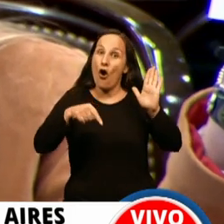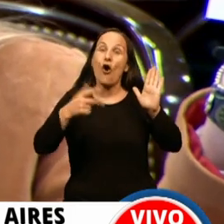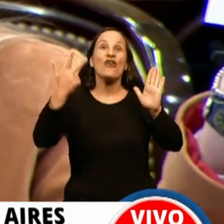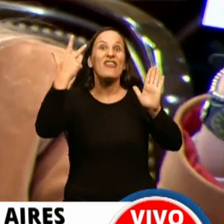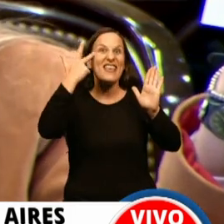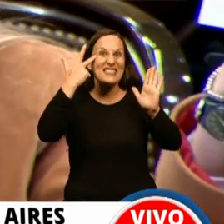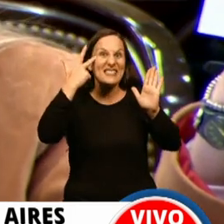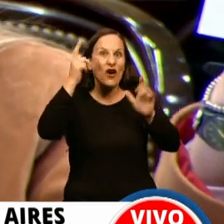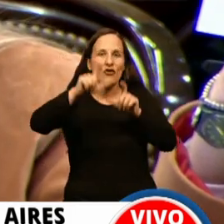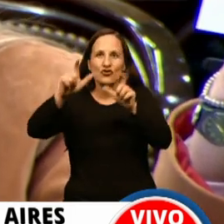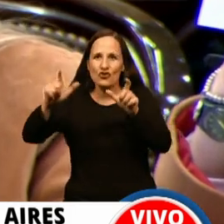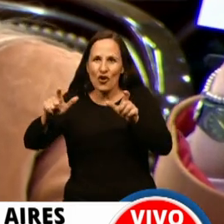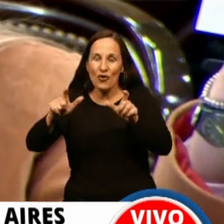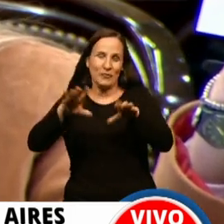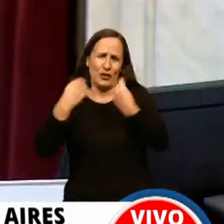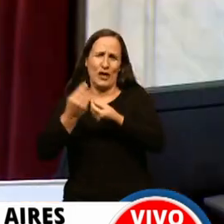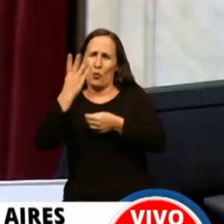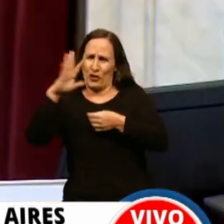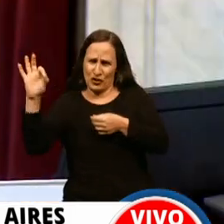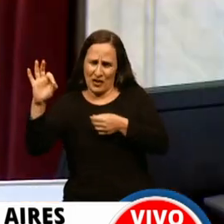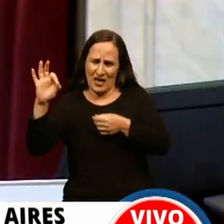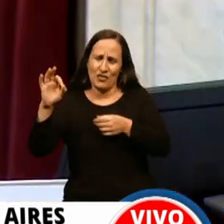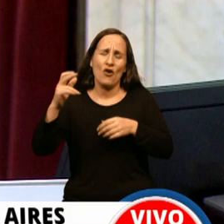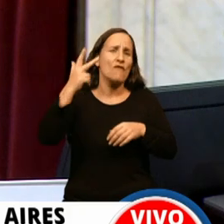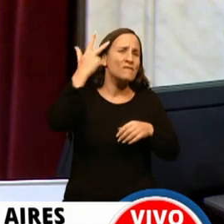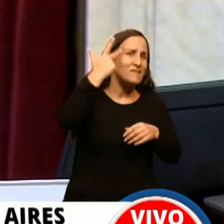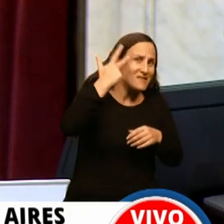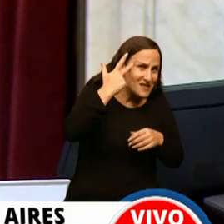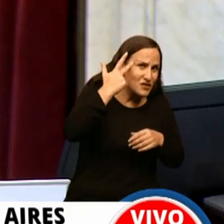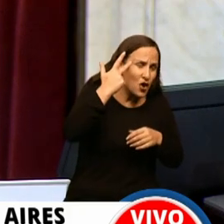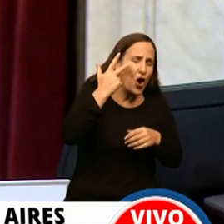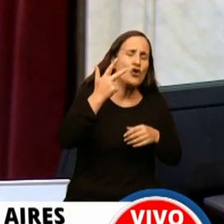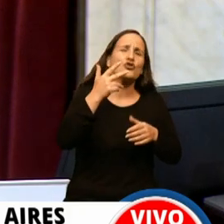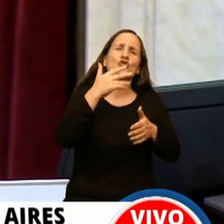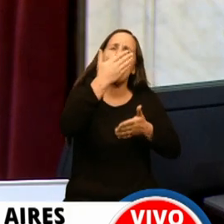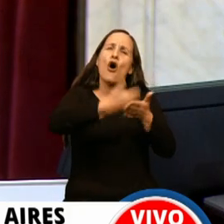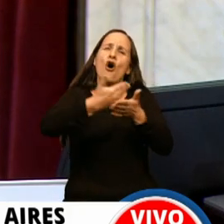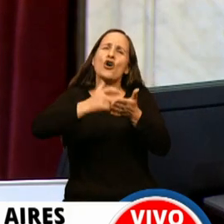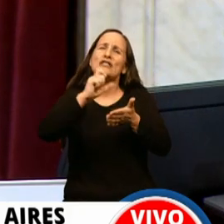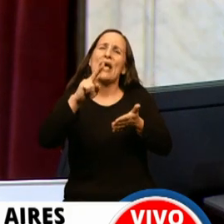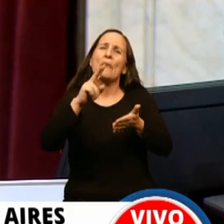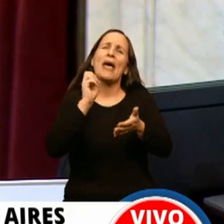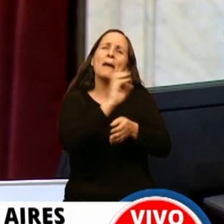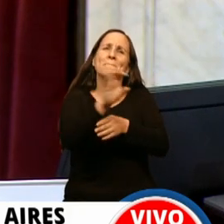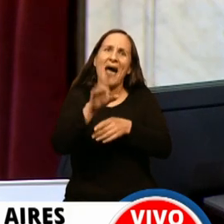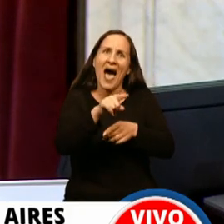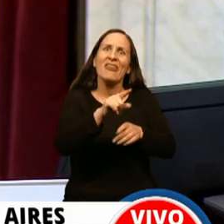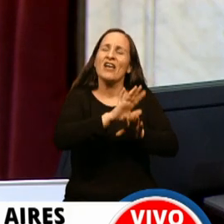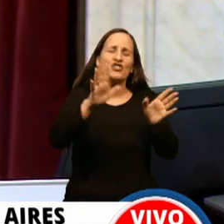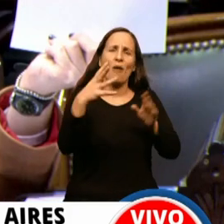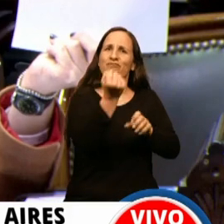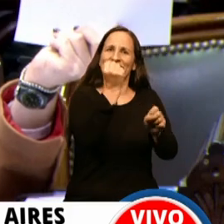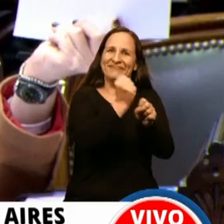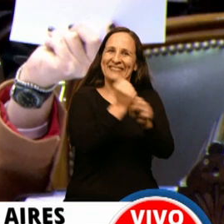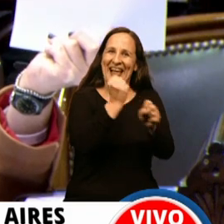compañeras de las 400 compañeras compañeras que enviaron sus currículums estén trabajando entre